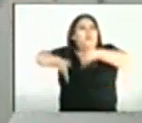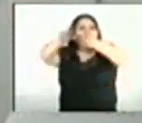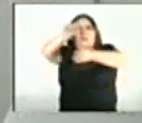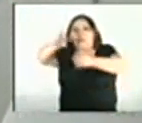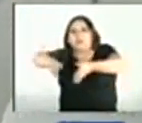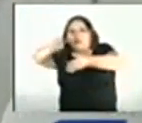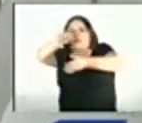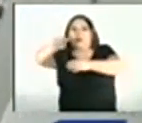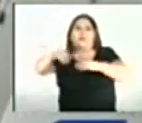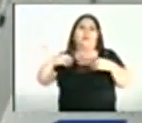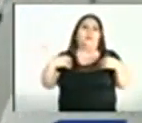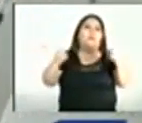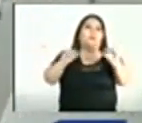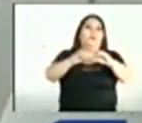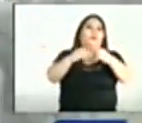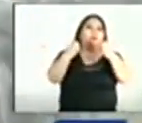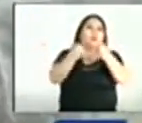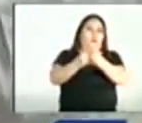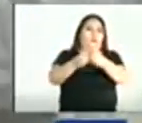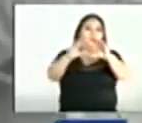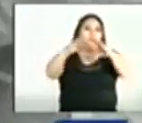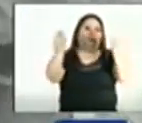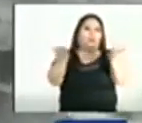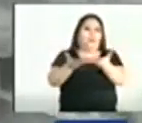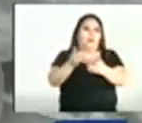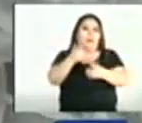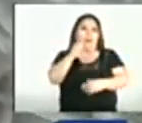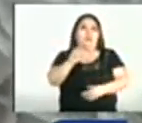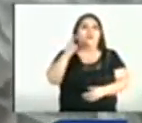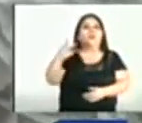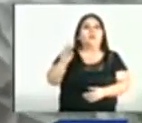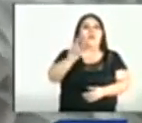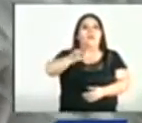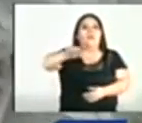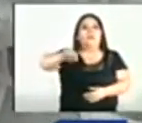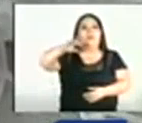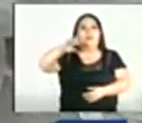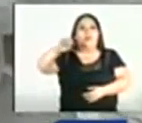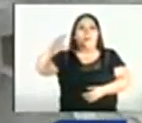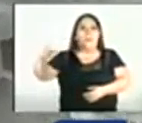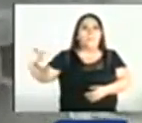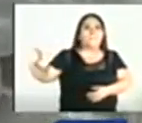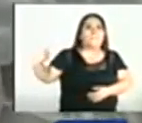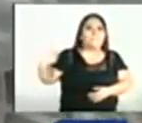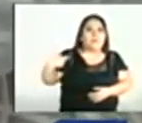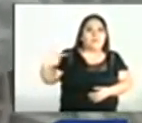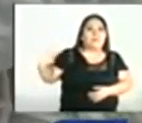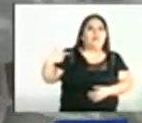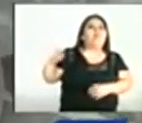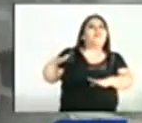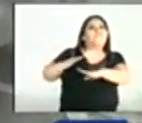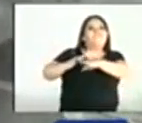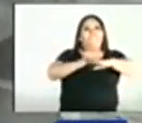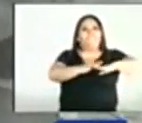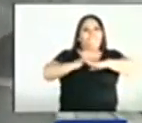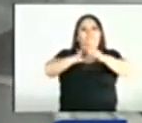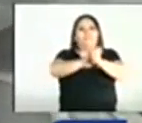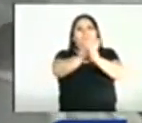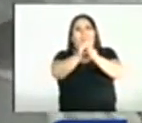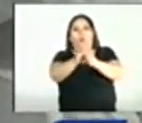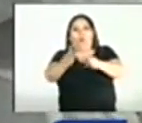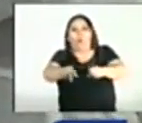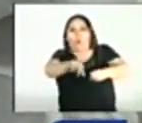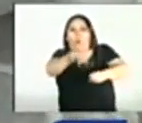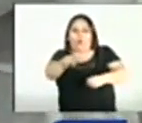Salud hasta la fecha covax ha suministrado casi 2000 millones de dosis de vacunas contra la covid-19 y dispositivos de